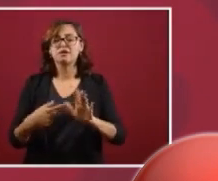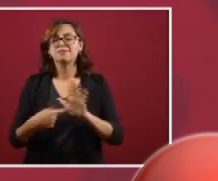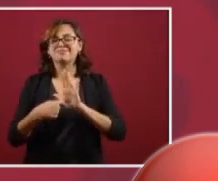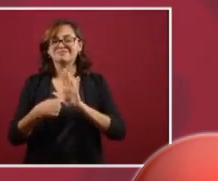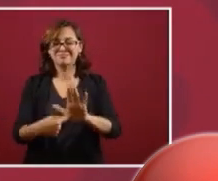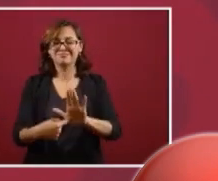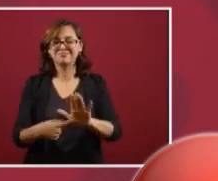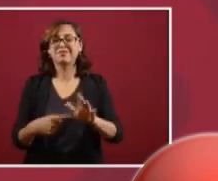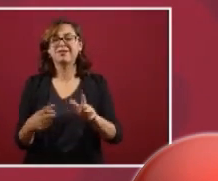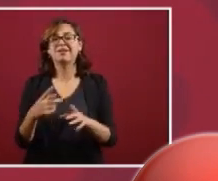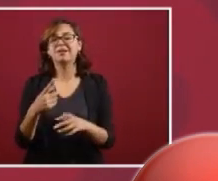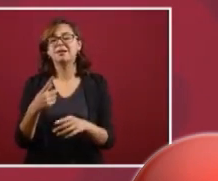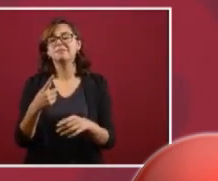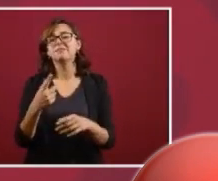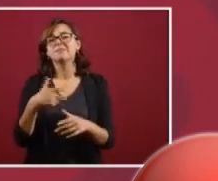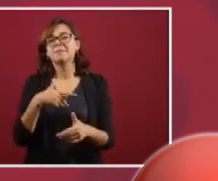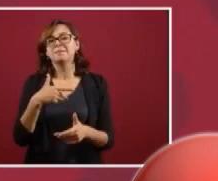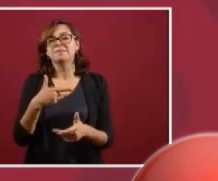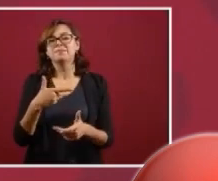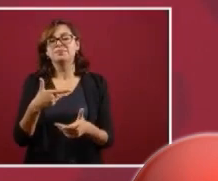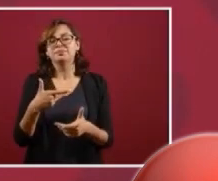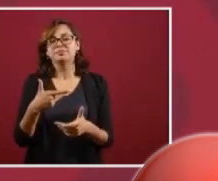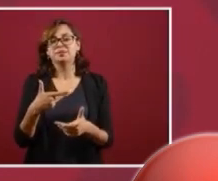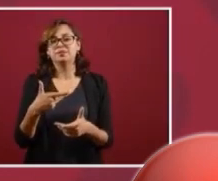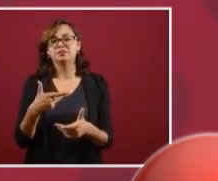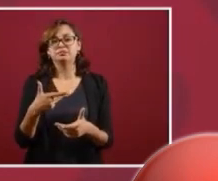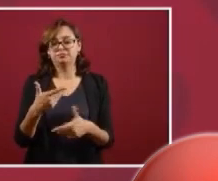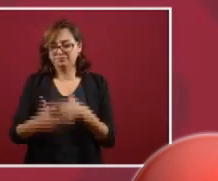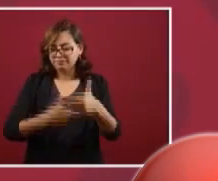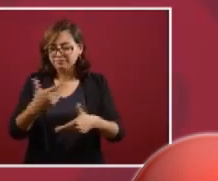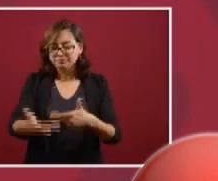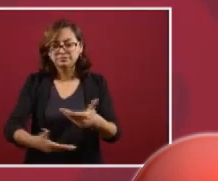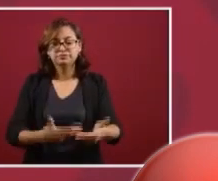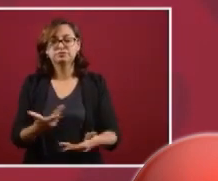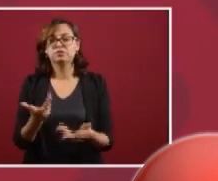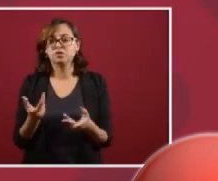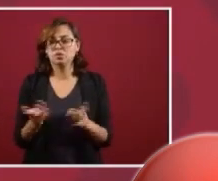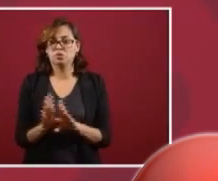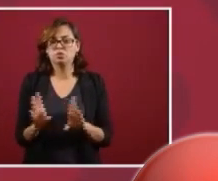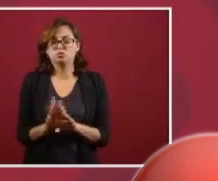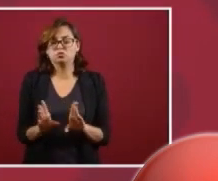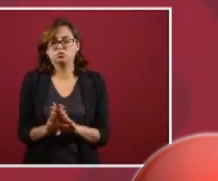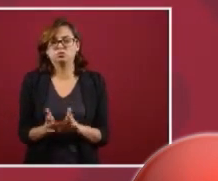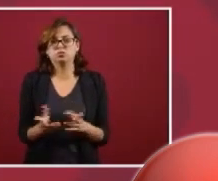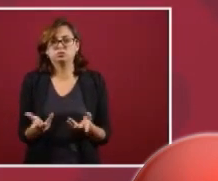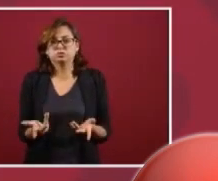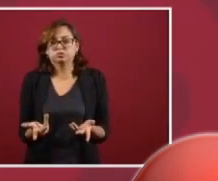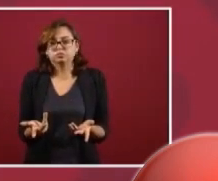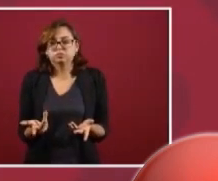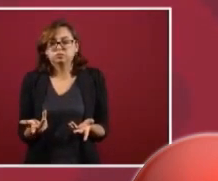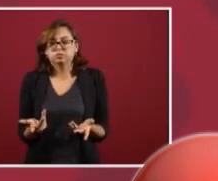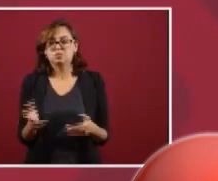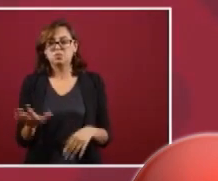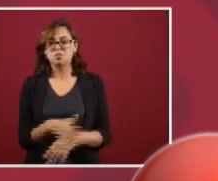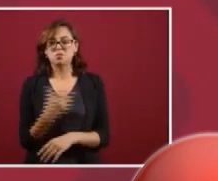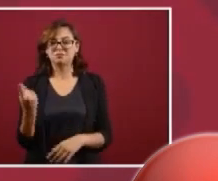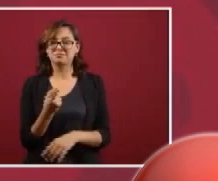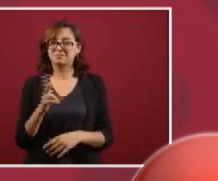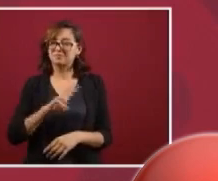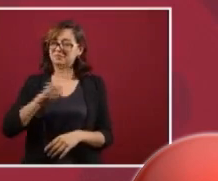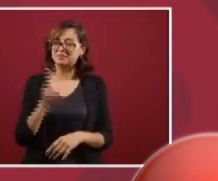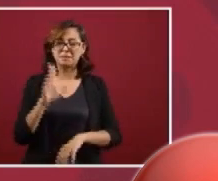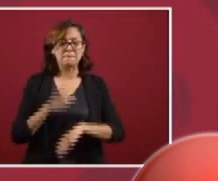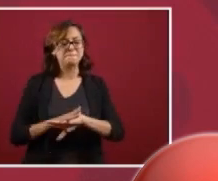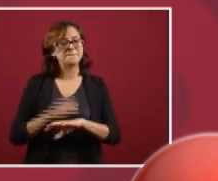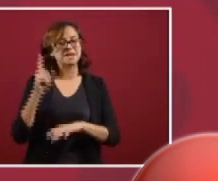cómo vamos en esto que es lo más difícil lo